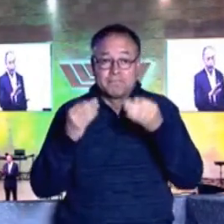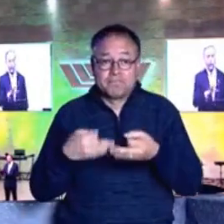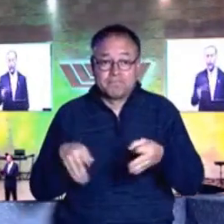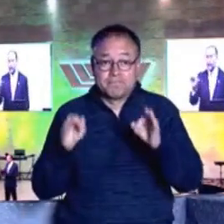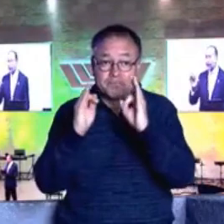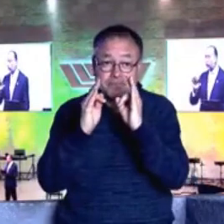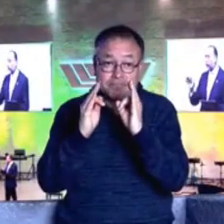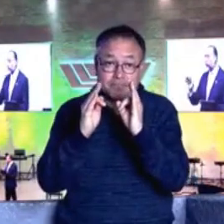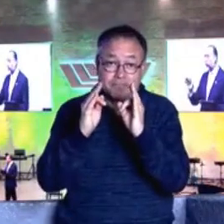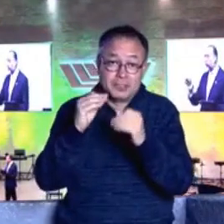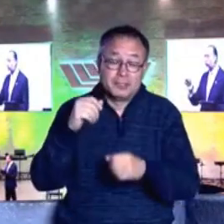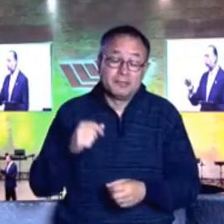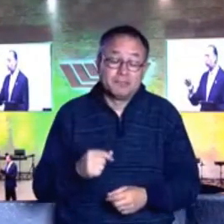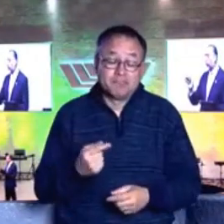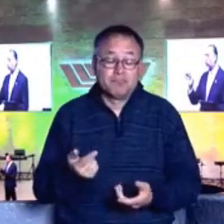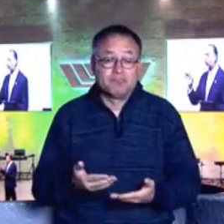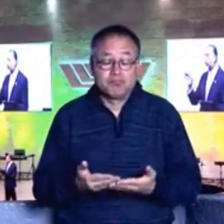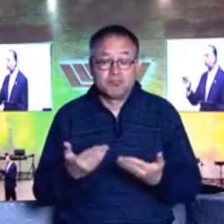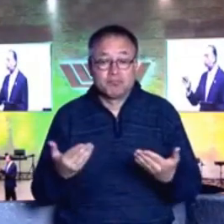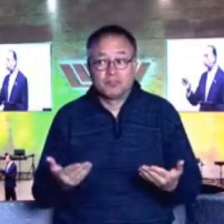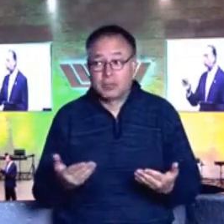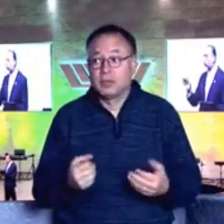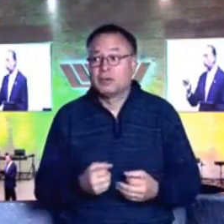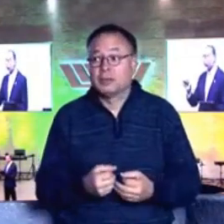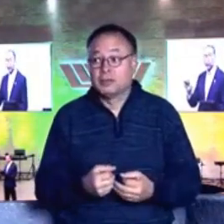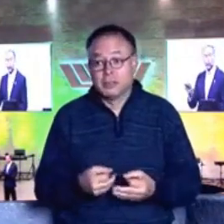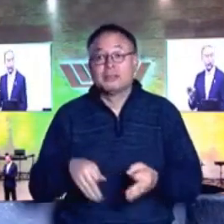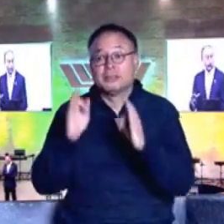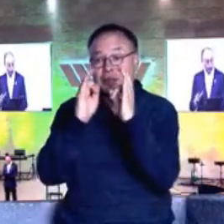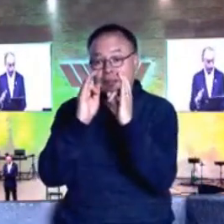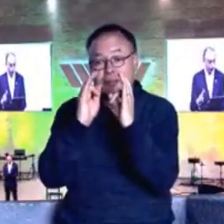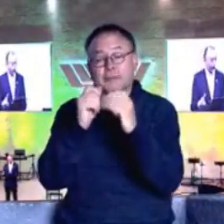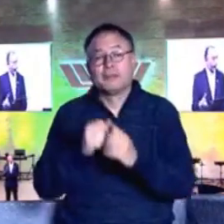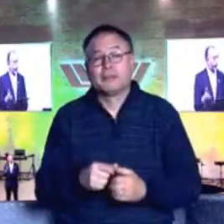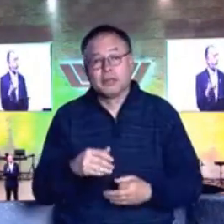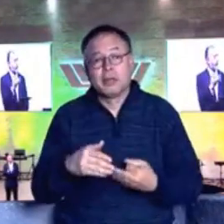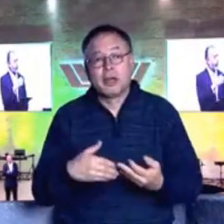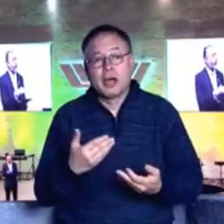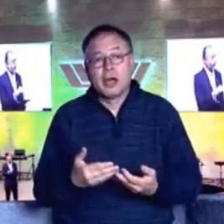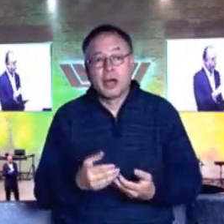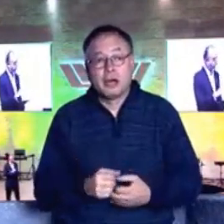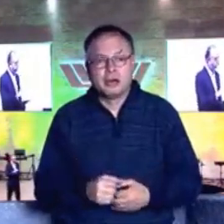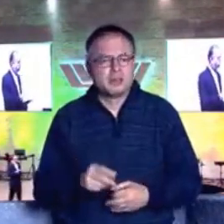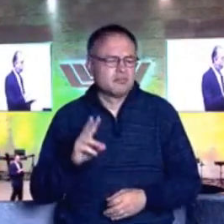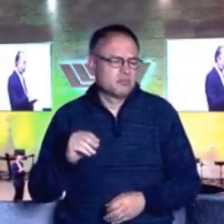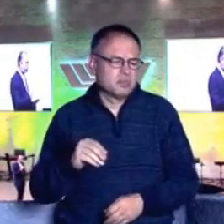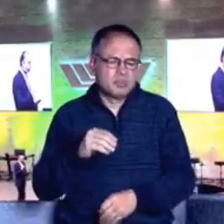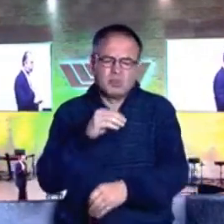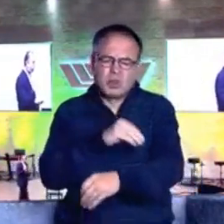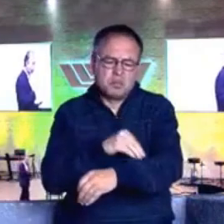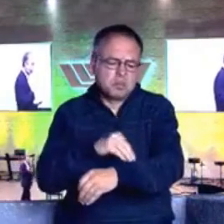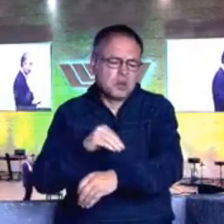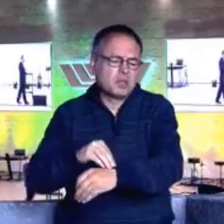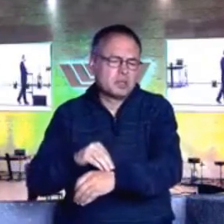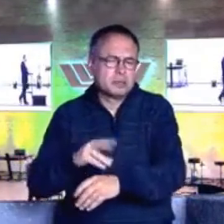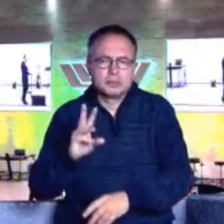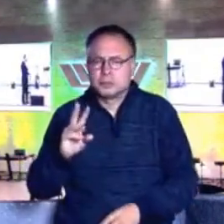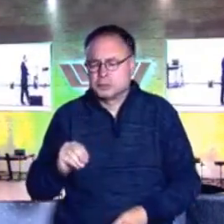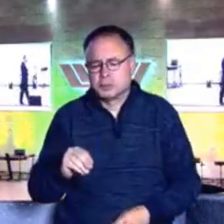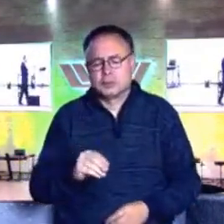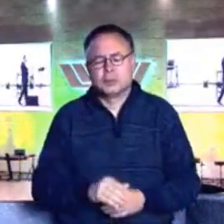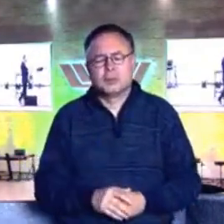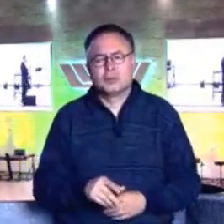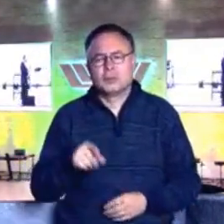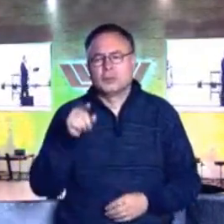hay pretextos Porque si tú no eres un buen proveedor entonces tú eres peor que un incrédulo Yo me pregunto el